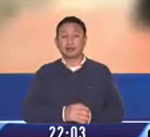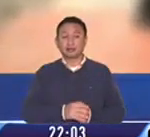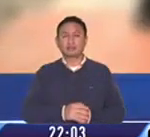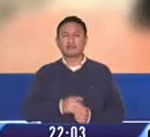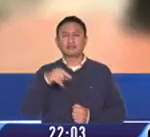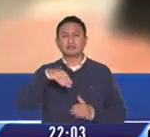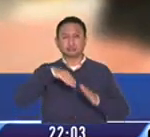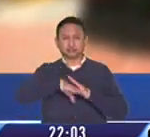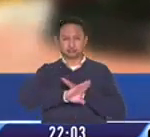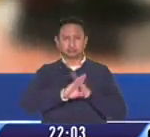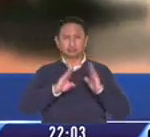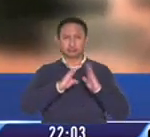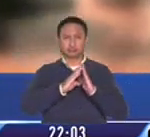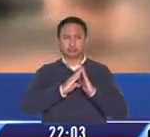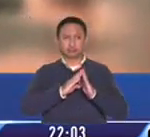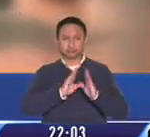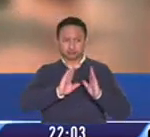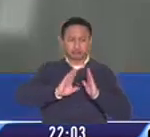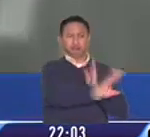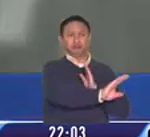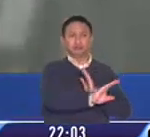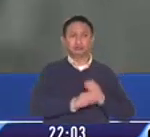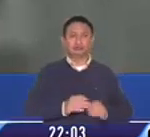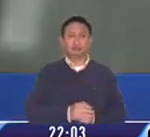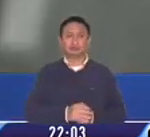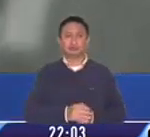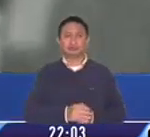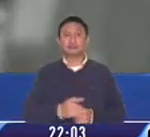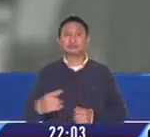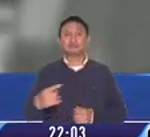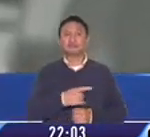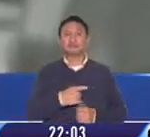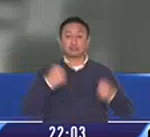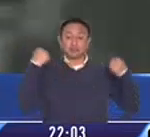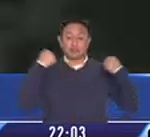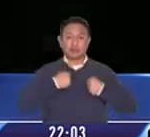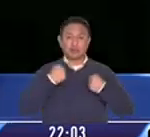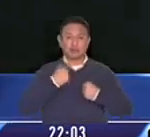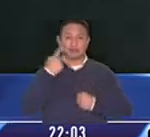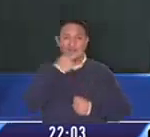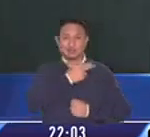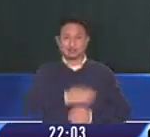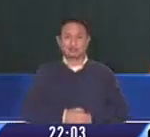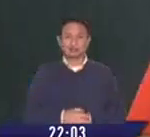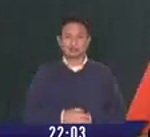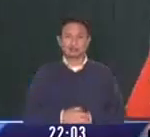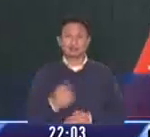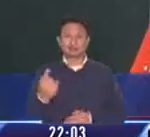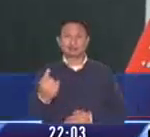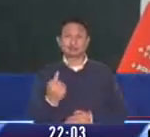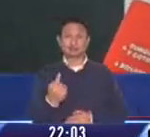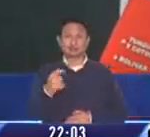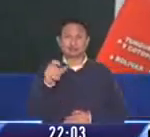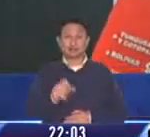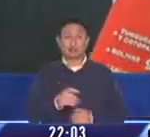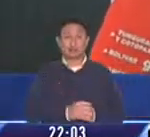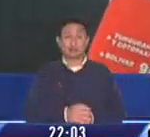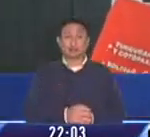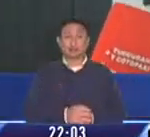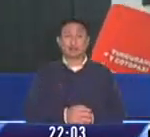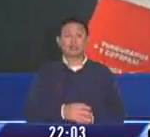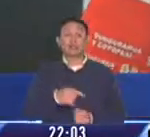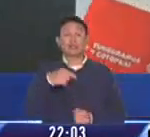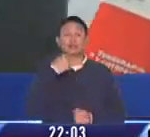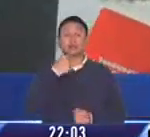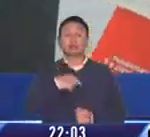sujetos ingresaron a la fuerza. Las maletas eran pura fachada. Sale la víctima, se identifican